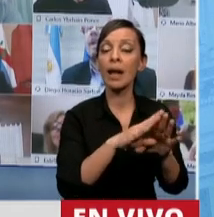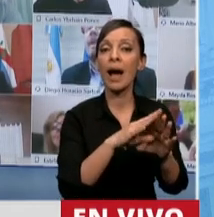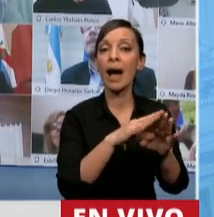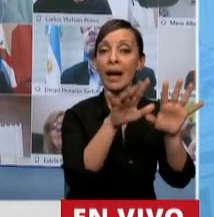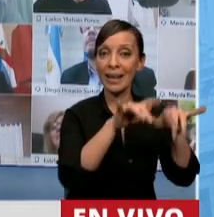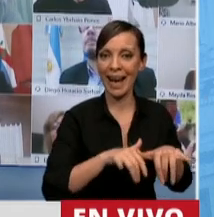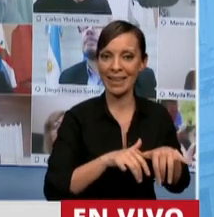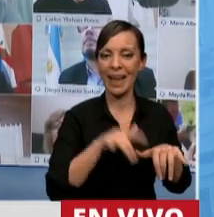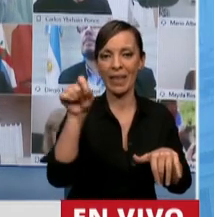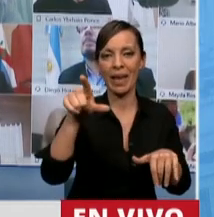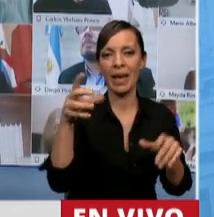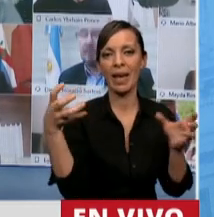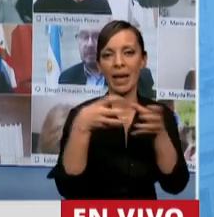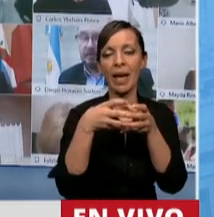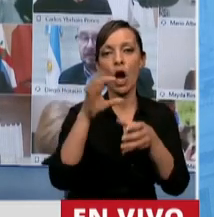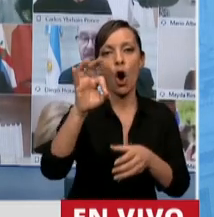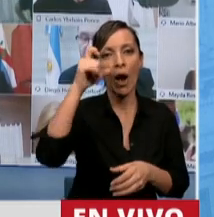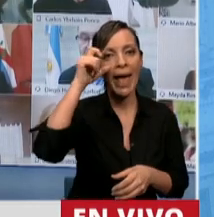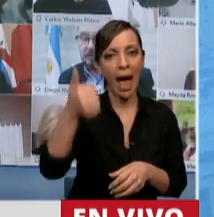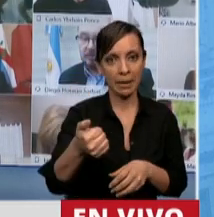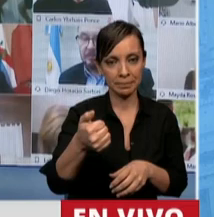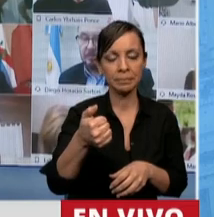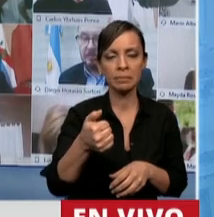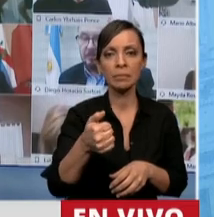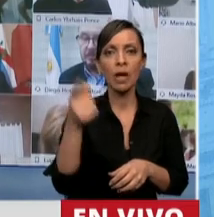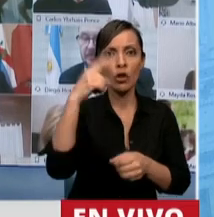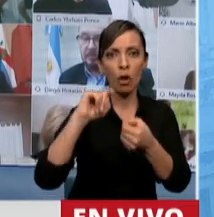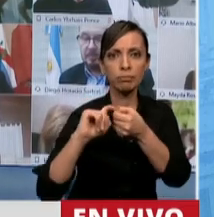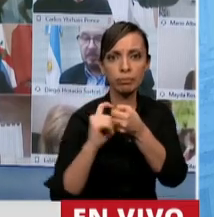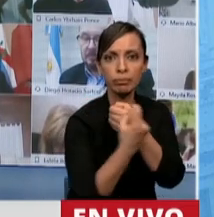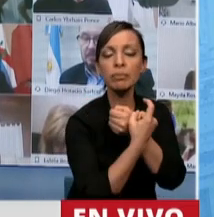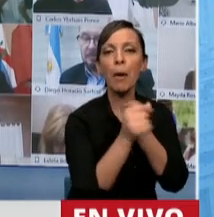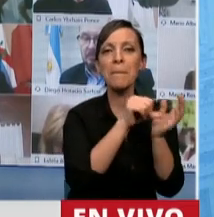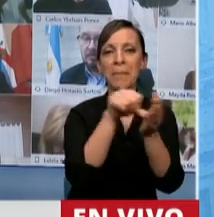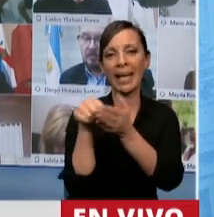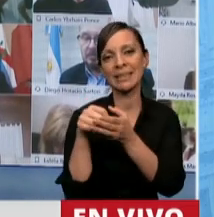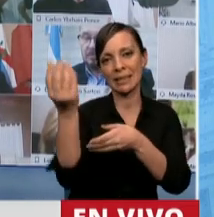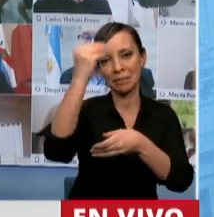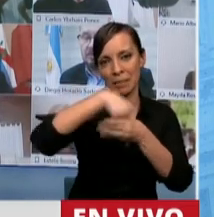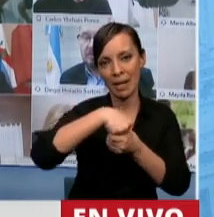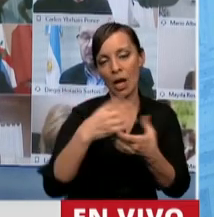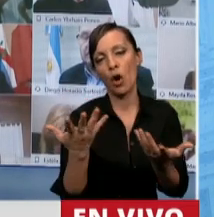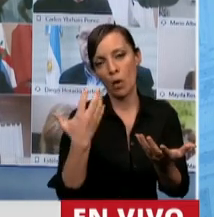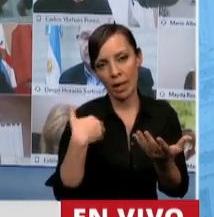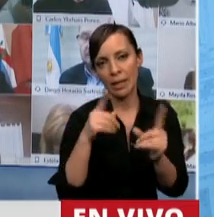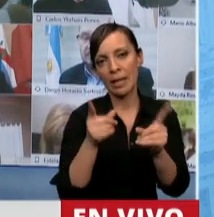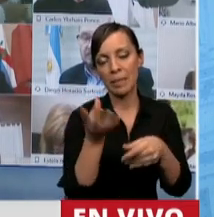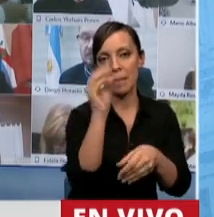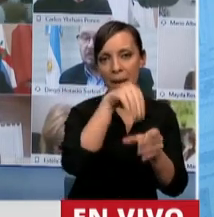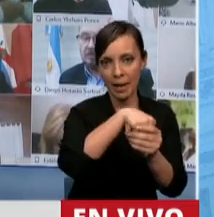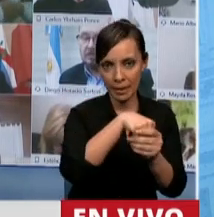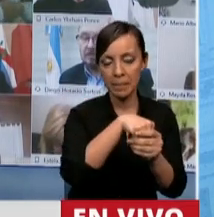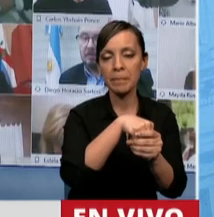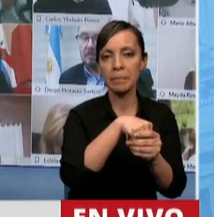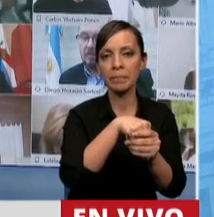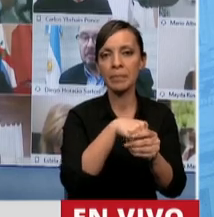Organización de los Estados Americanos, que adoptaron todos los países miembros de esa organización y que por supuesto somos parte,